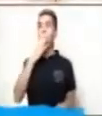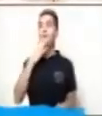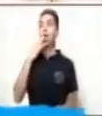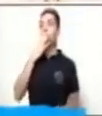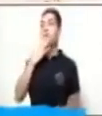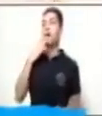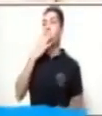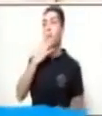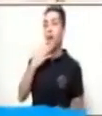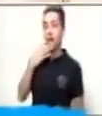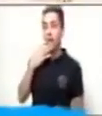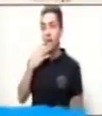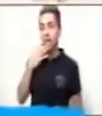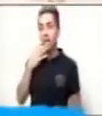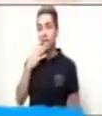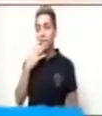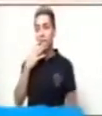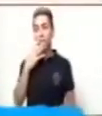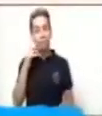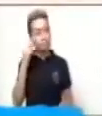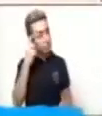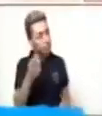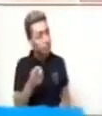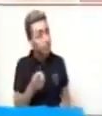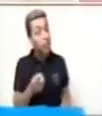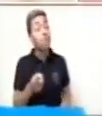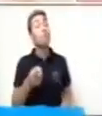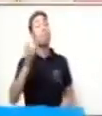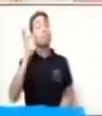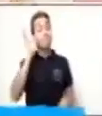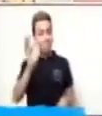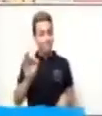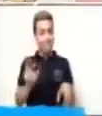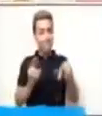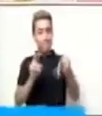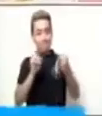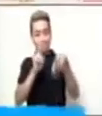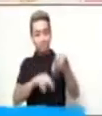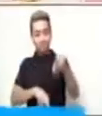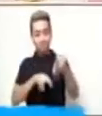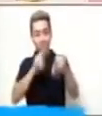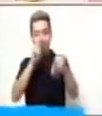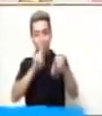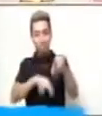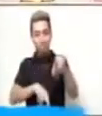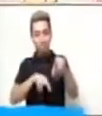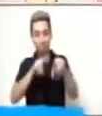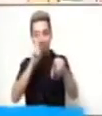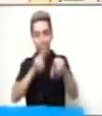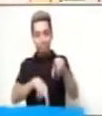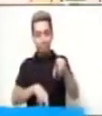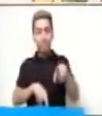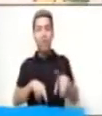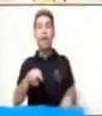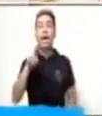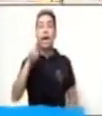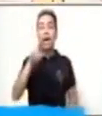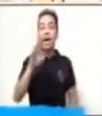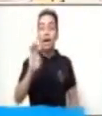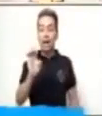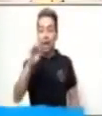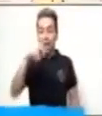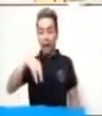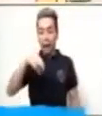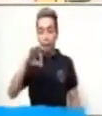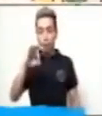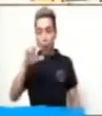Muy bien. La remolacha. La remolacha puede pintar tu boca. Es muy